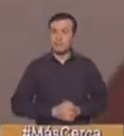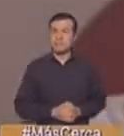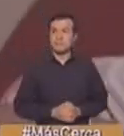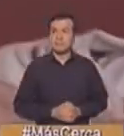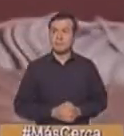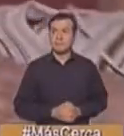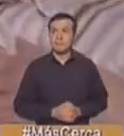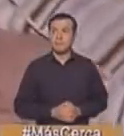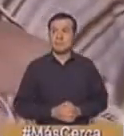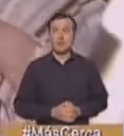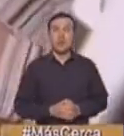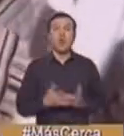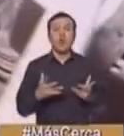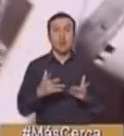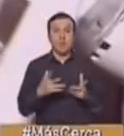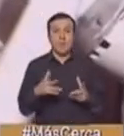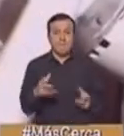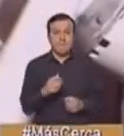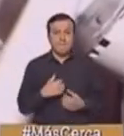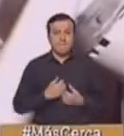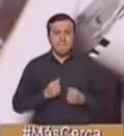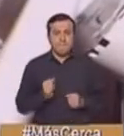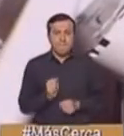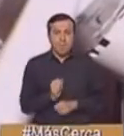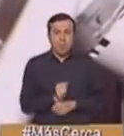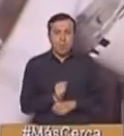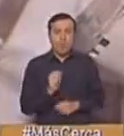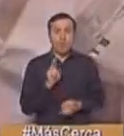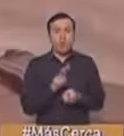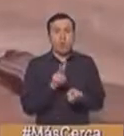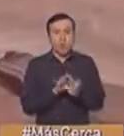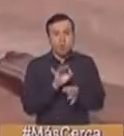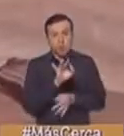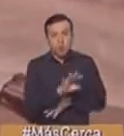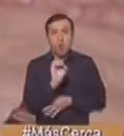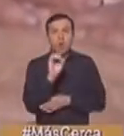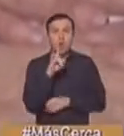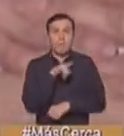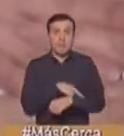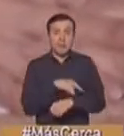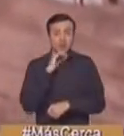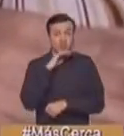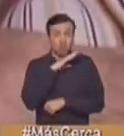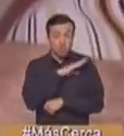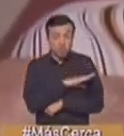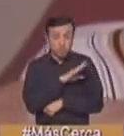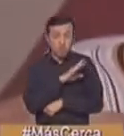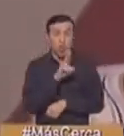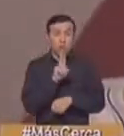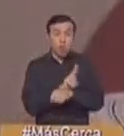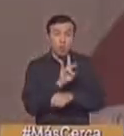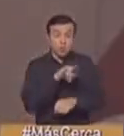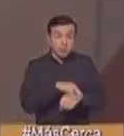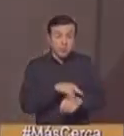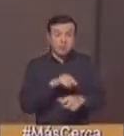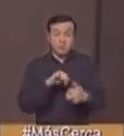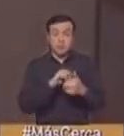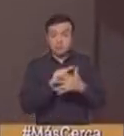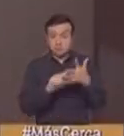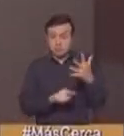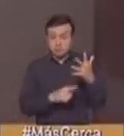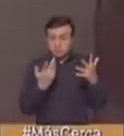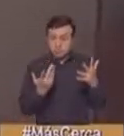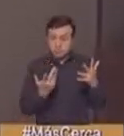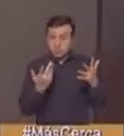Uso de la ropa apretada, el contagio por relaciones sexuales o por usar baños en mal estado son algunos mitos. ¿Pero